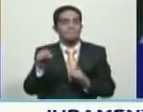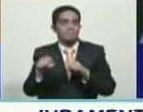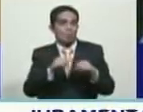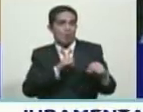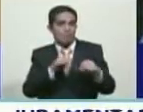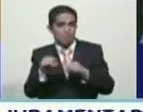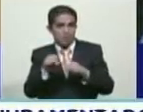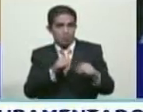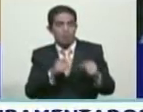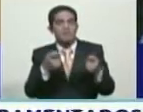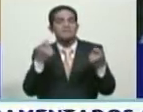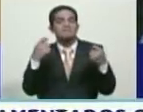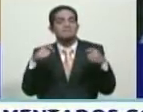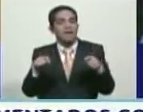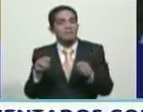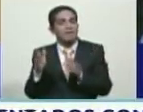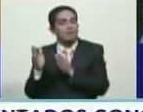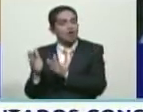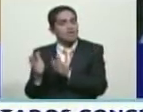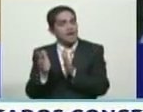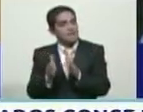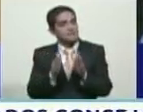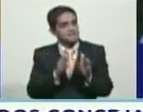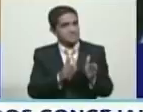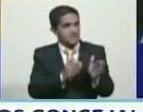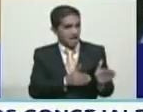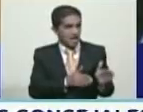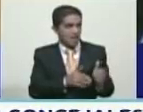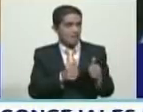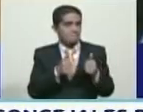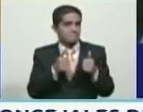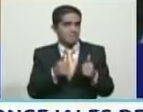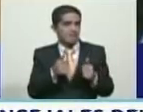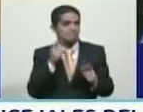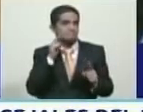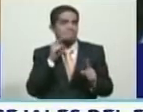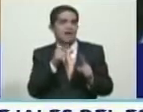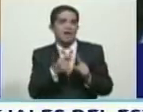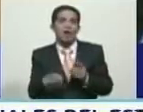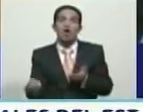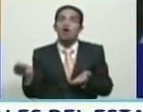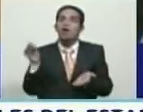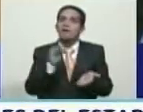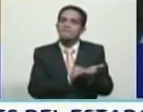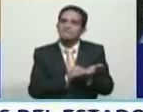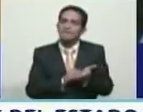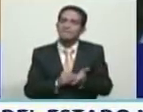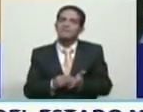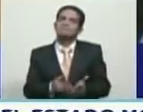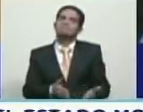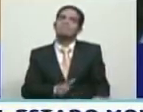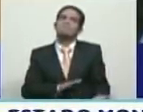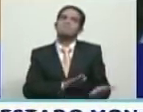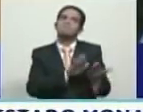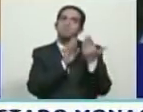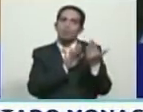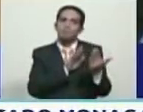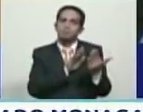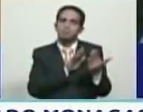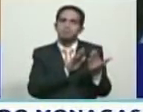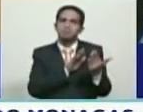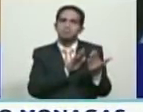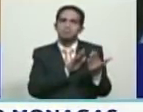y trata de organizarlas apropiadamente para nuevamente venir y